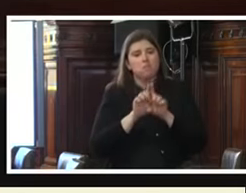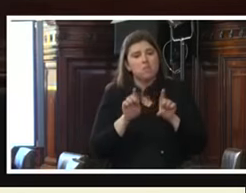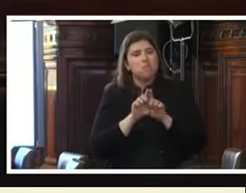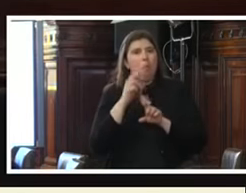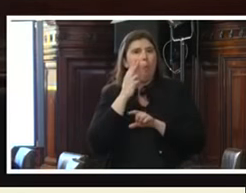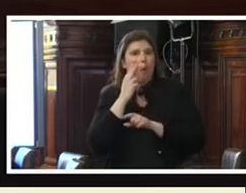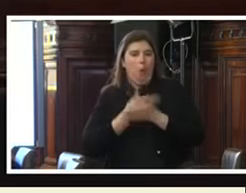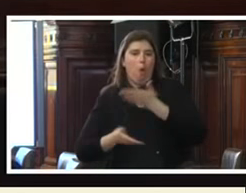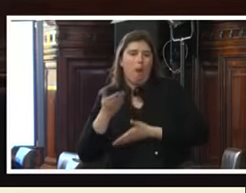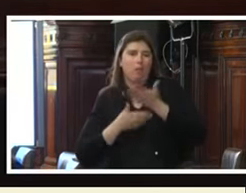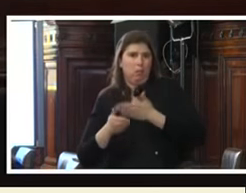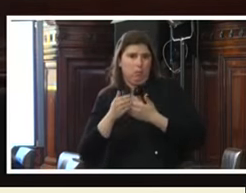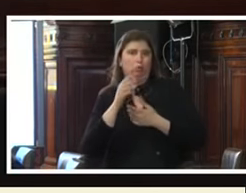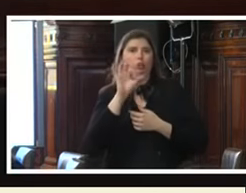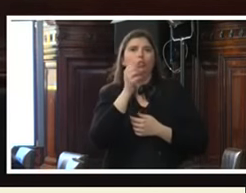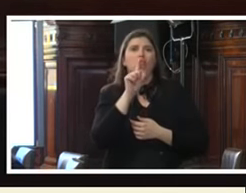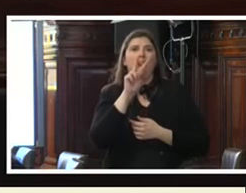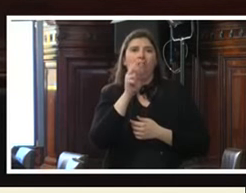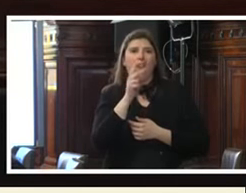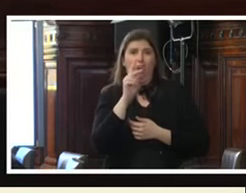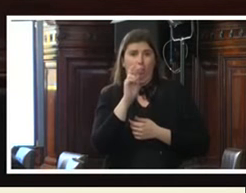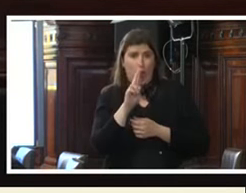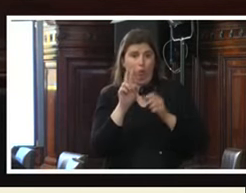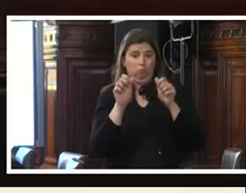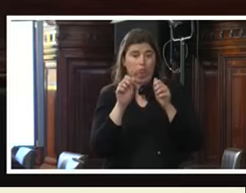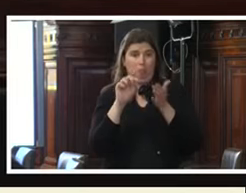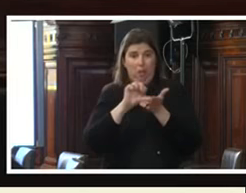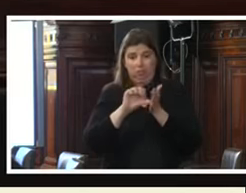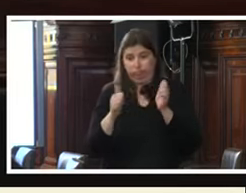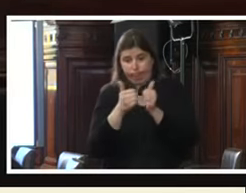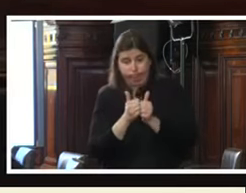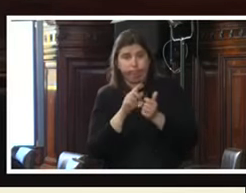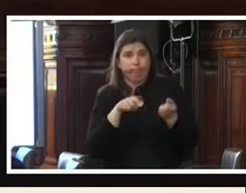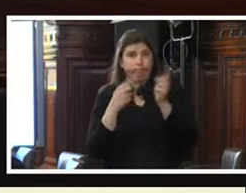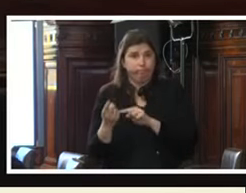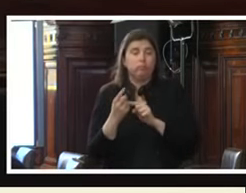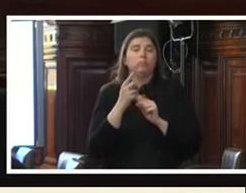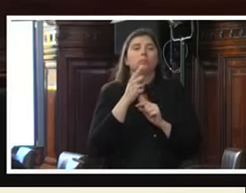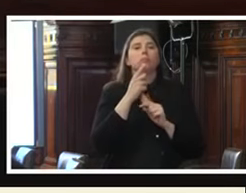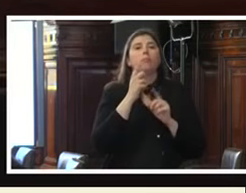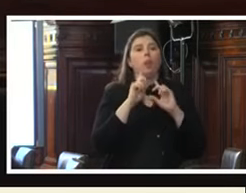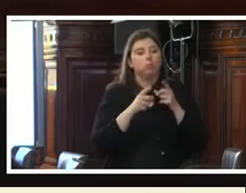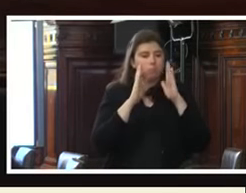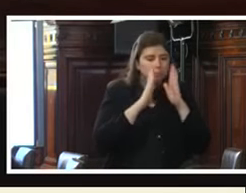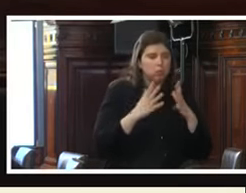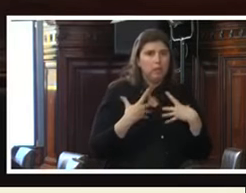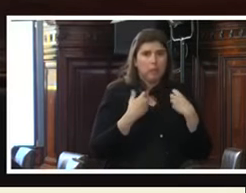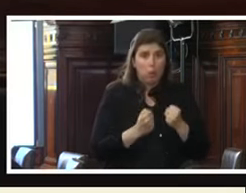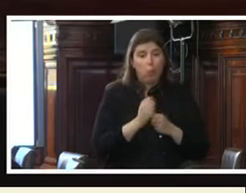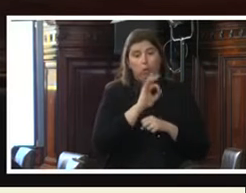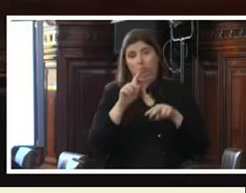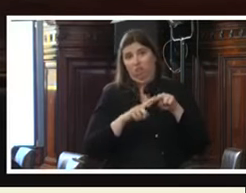siquiera en proyectos en la línea con temáticas que históricamente han vinculado a personas el eje vete como la atención en salud o el vih